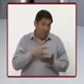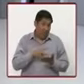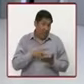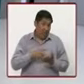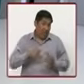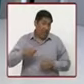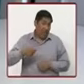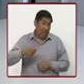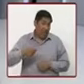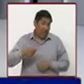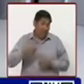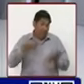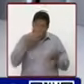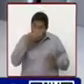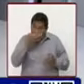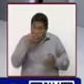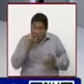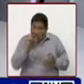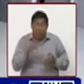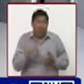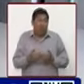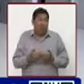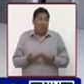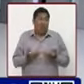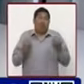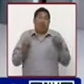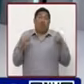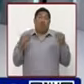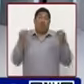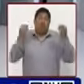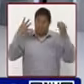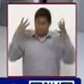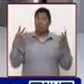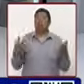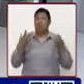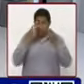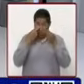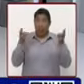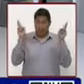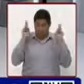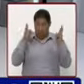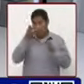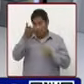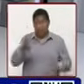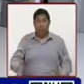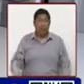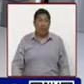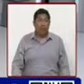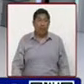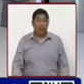pantalla, para hablar de este movimiento comercial que ocurre en la ciudad a esta hora de la noche. Giovanna, te escuchamos.